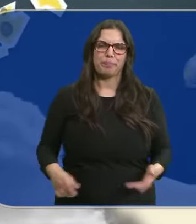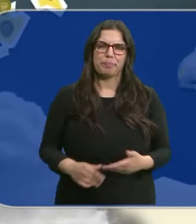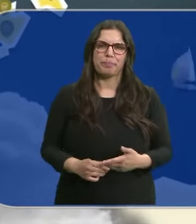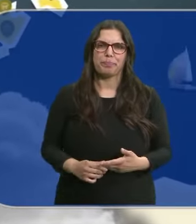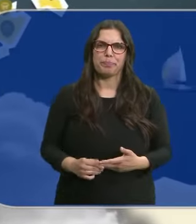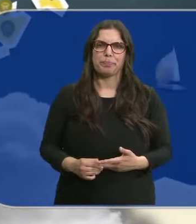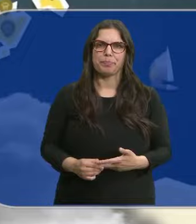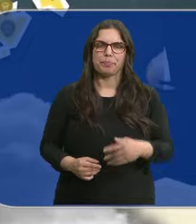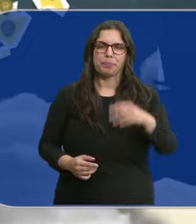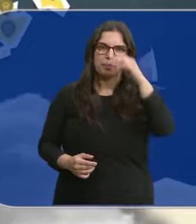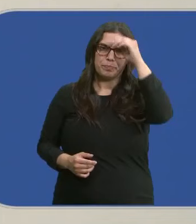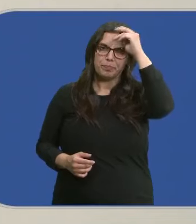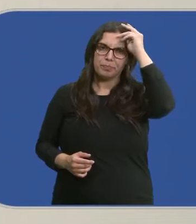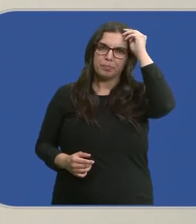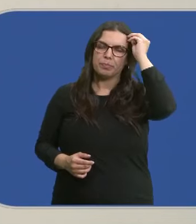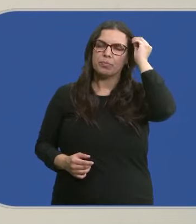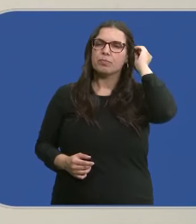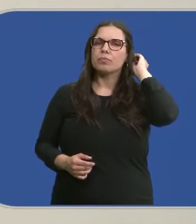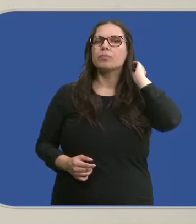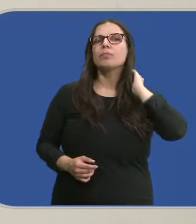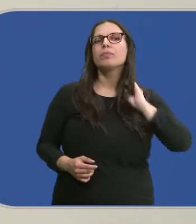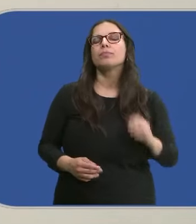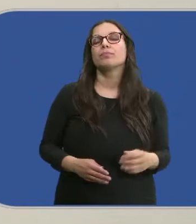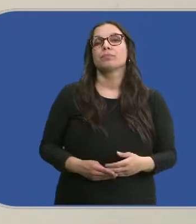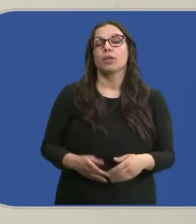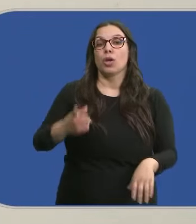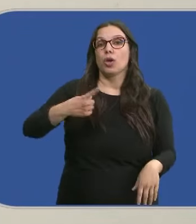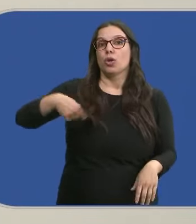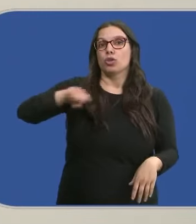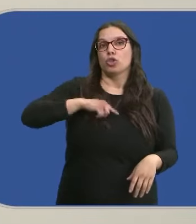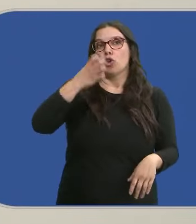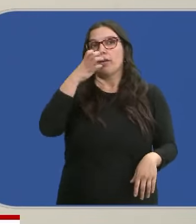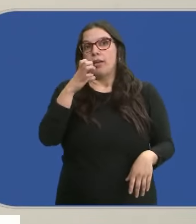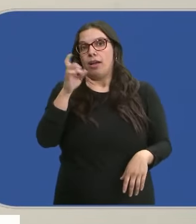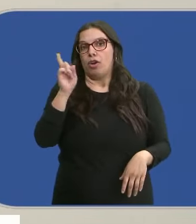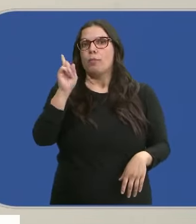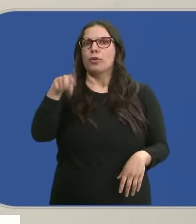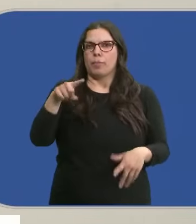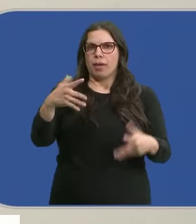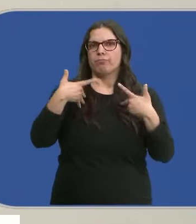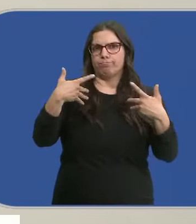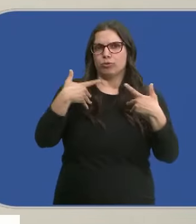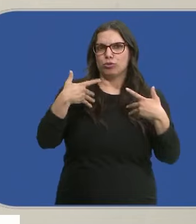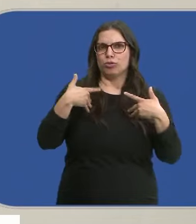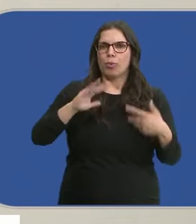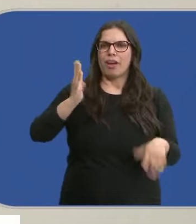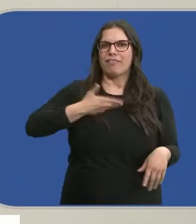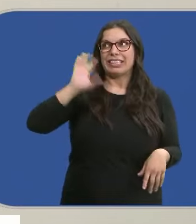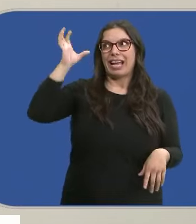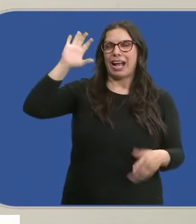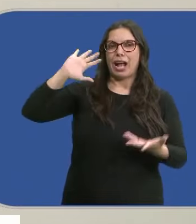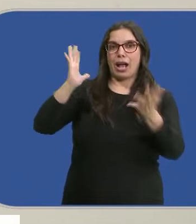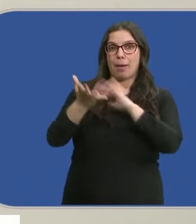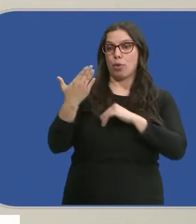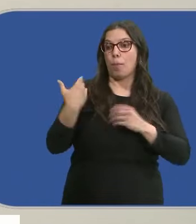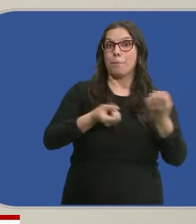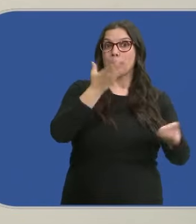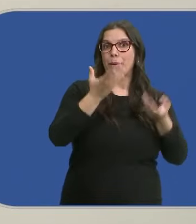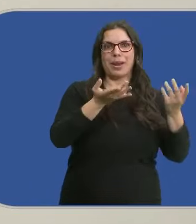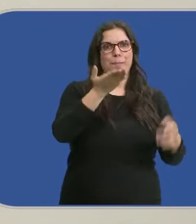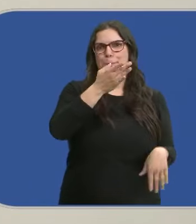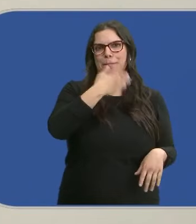500.000 pequeños comercios que están cerca. Catalina... Nosotros no nos quejamos, pero también lo sufrimos, el cambio climático. Y la verdad es que esta primavera ha sido muy